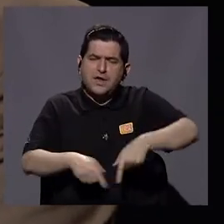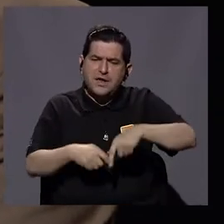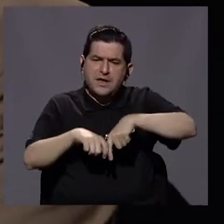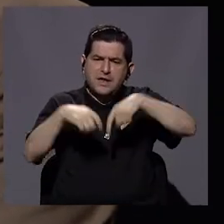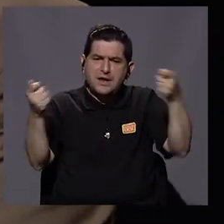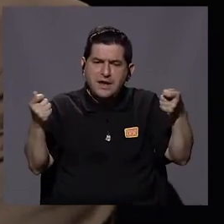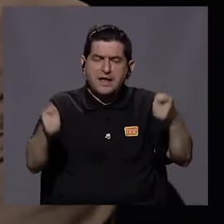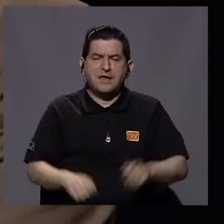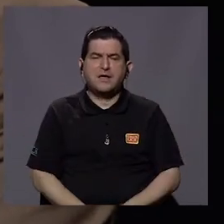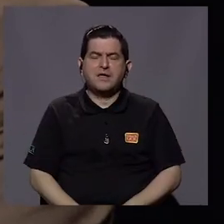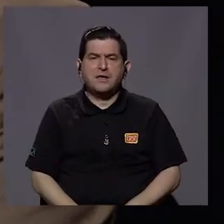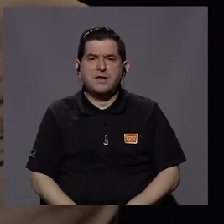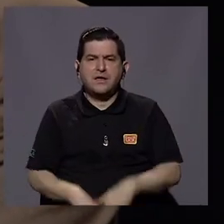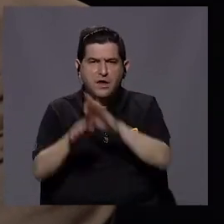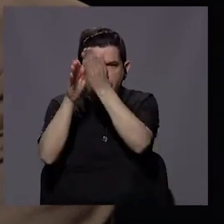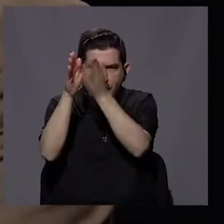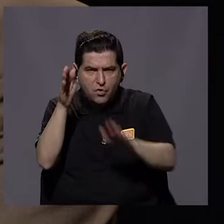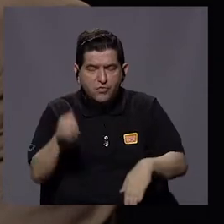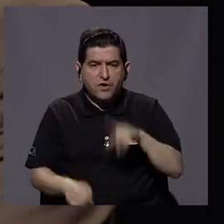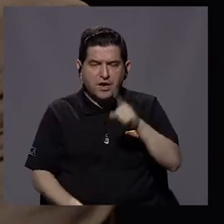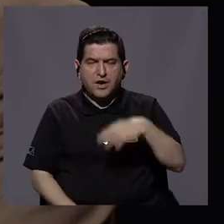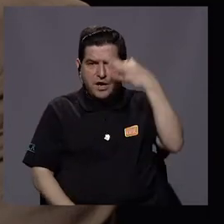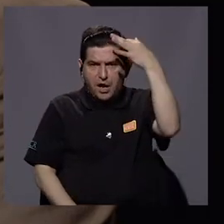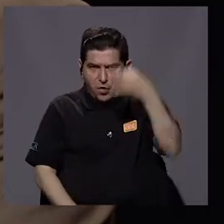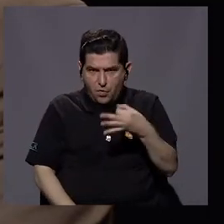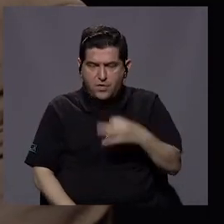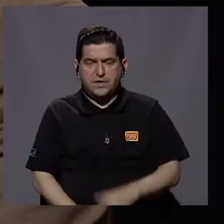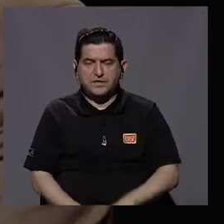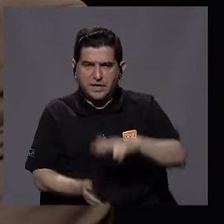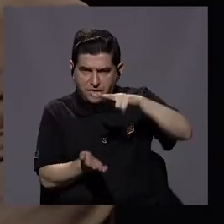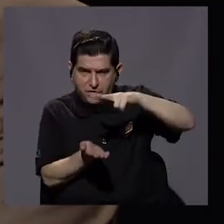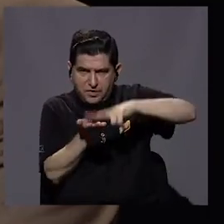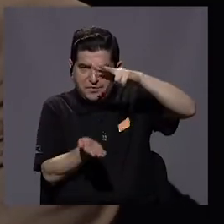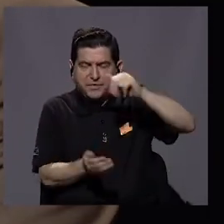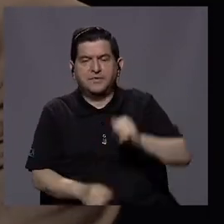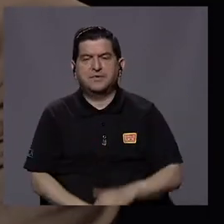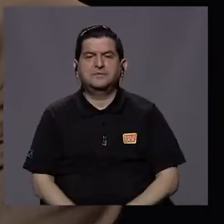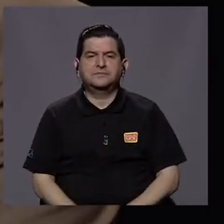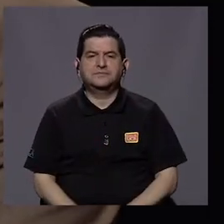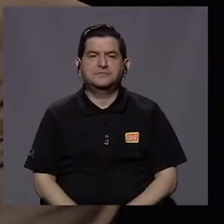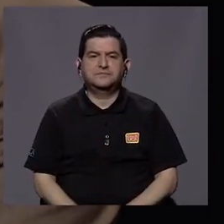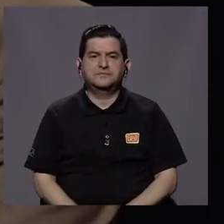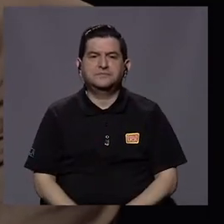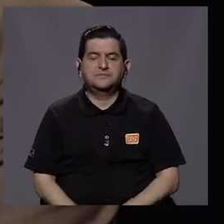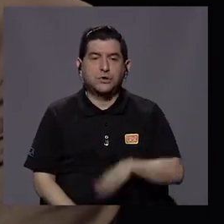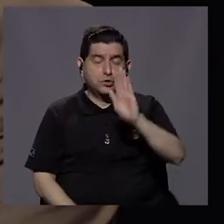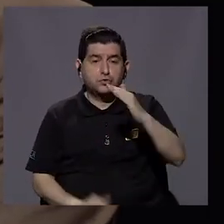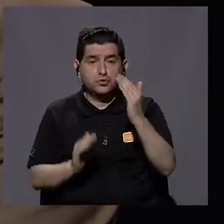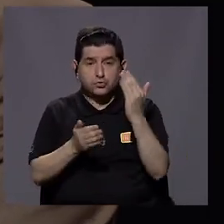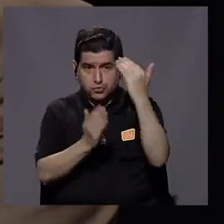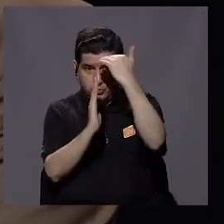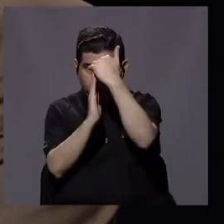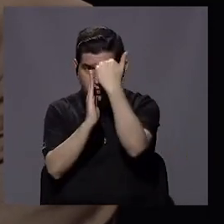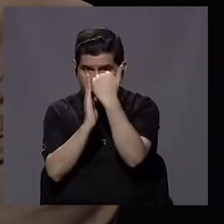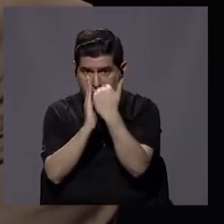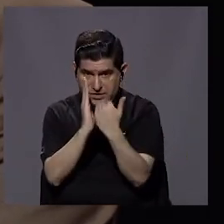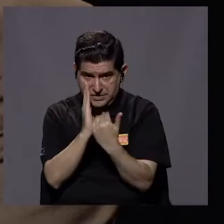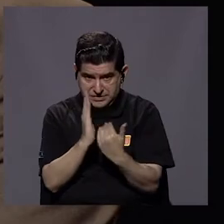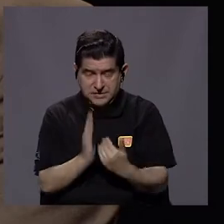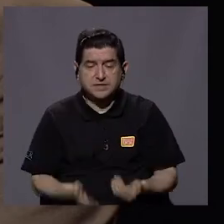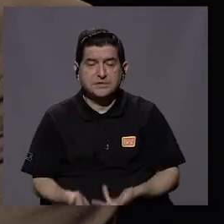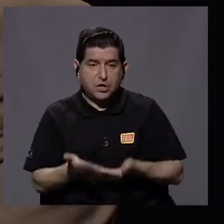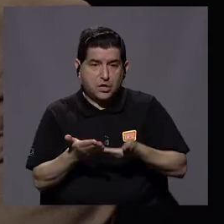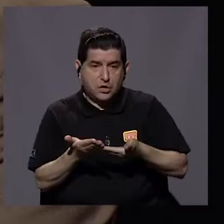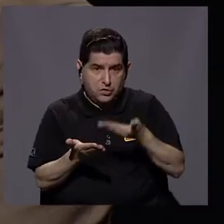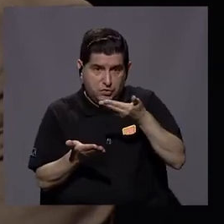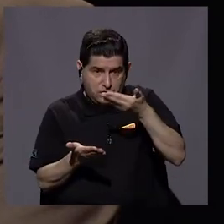que la Contraloría estaba emitiendo un criterio objetivo y acreditado, es decir, que sus listado de elementos